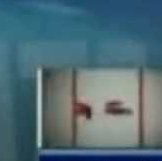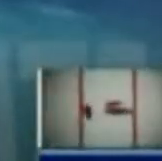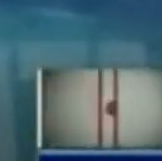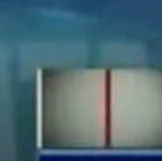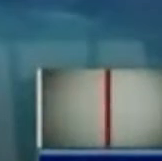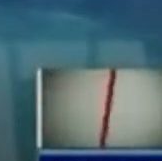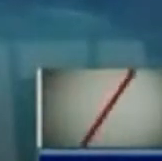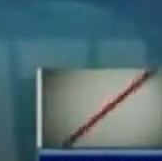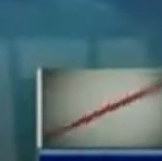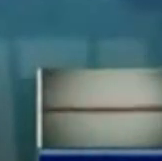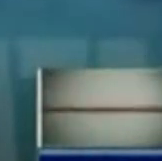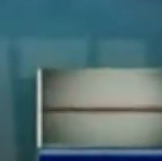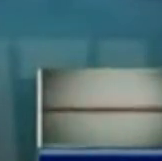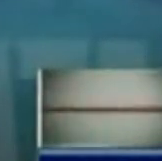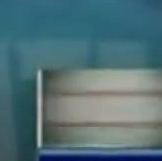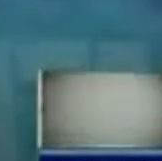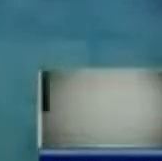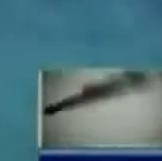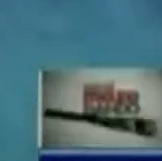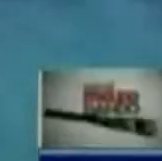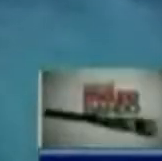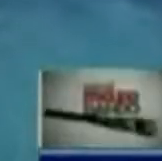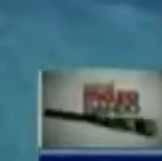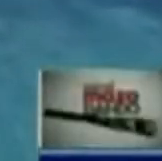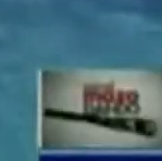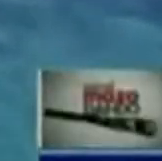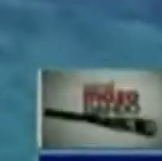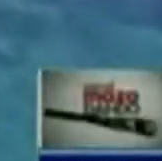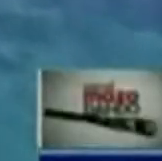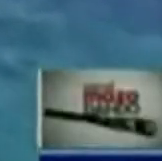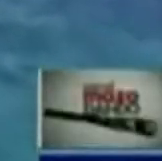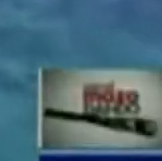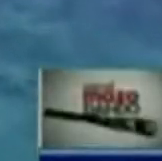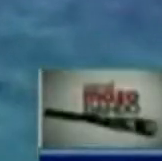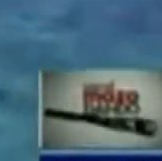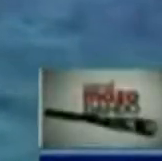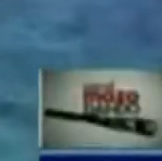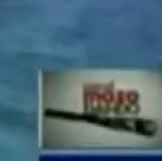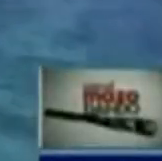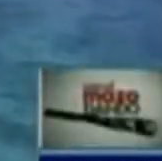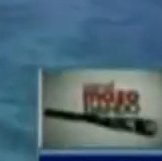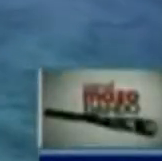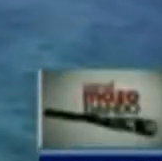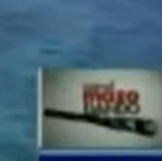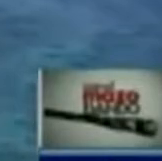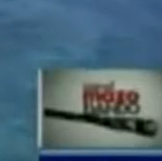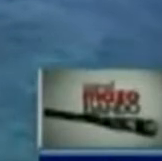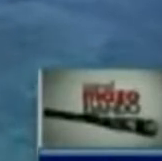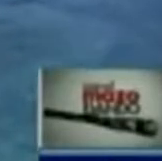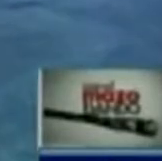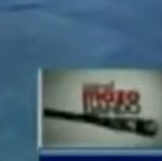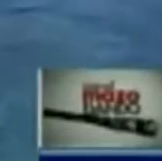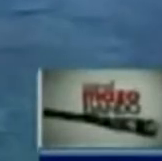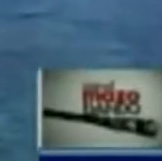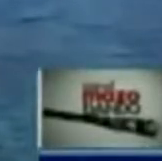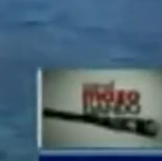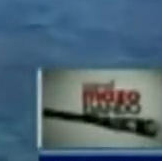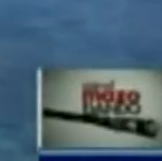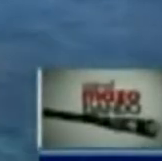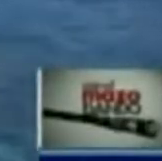siempre me pregunto ellos Quiénes son los que simplemente